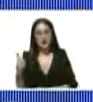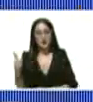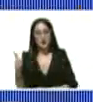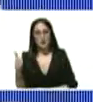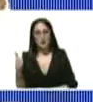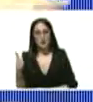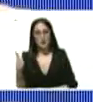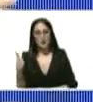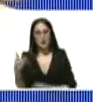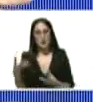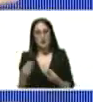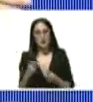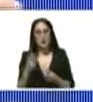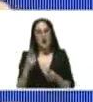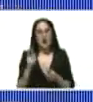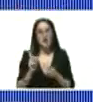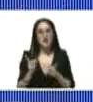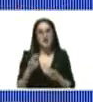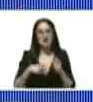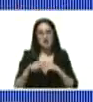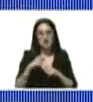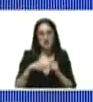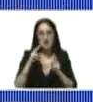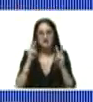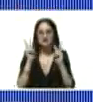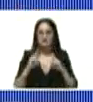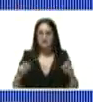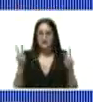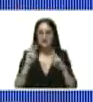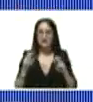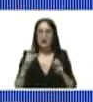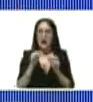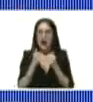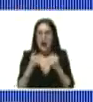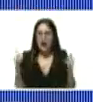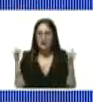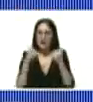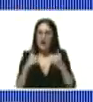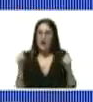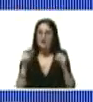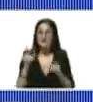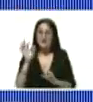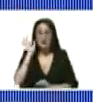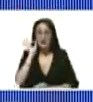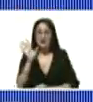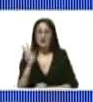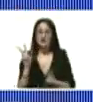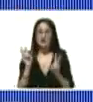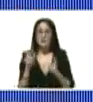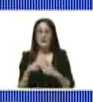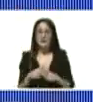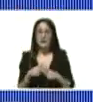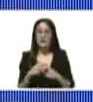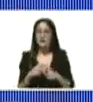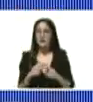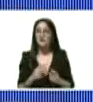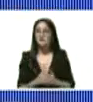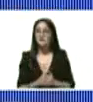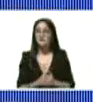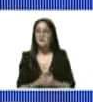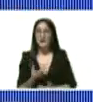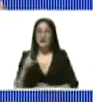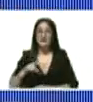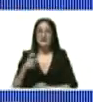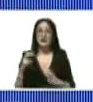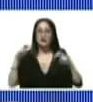en conjunto con las asociaciones, hemos revisado cable por cable. Esto es un tema muy tedioso desde el punto de vista técnico que requiere que